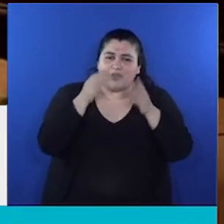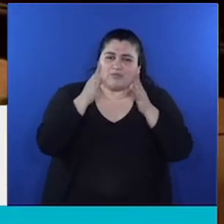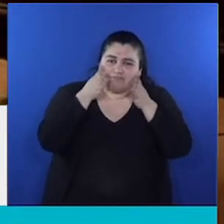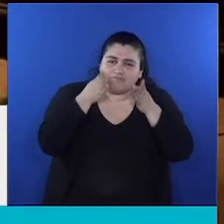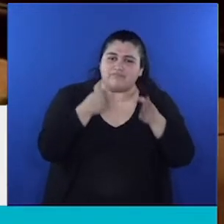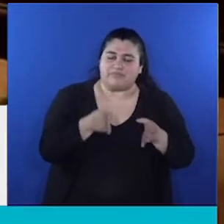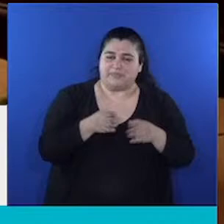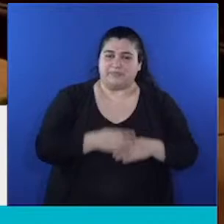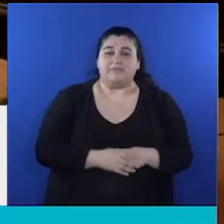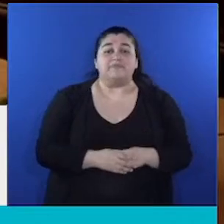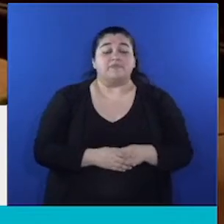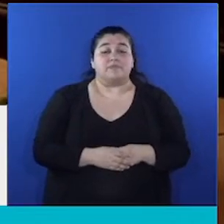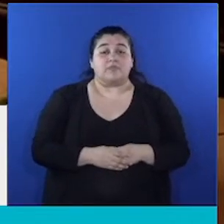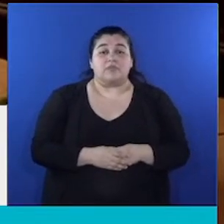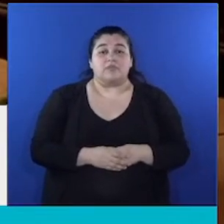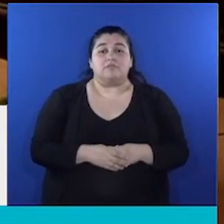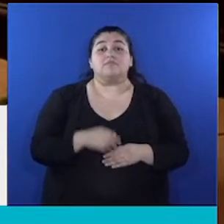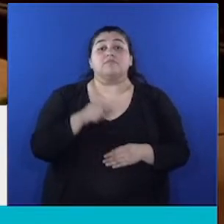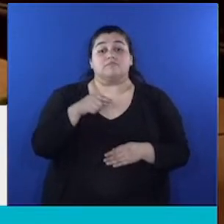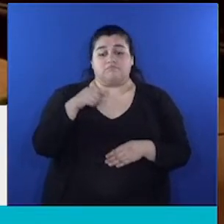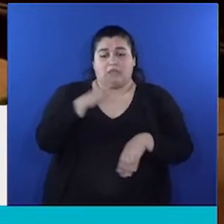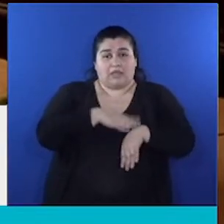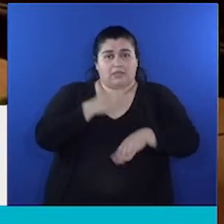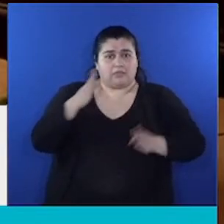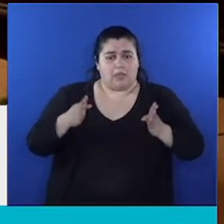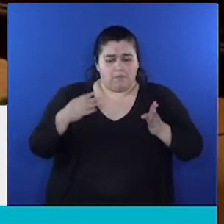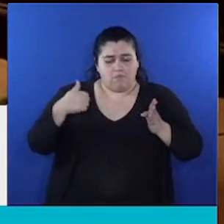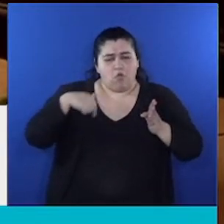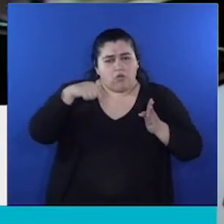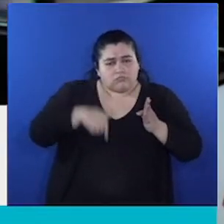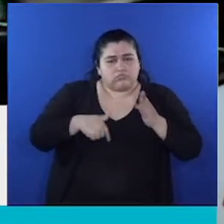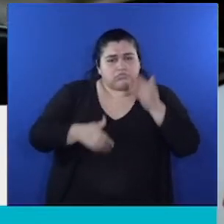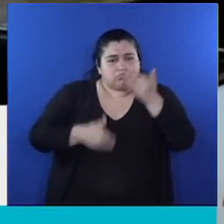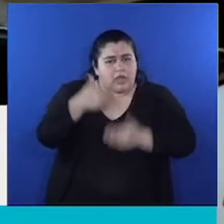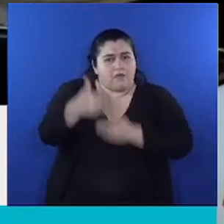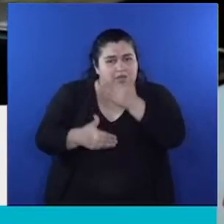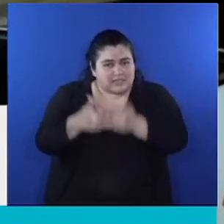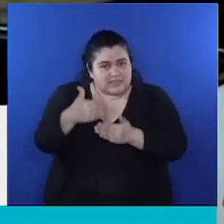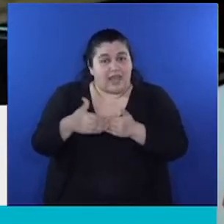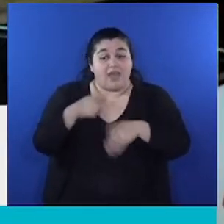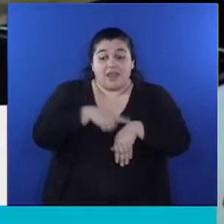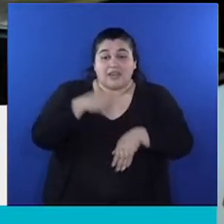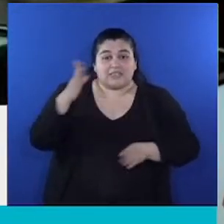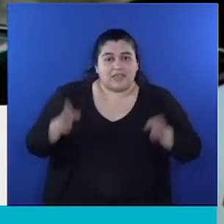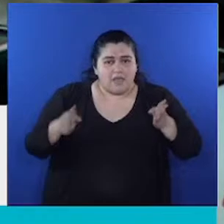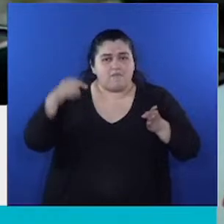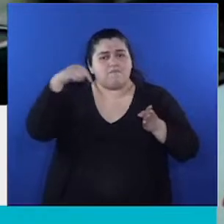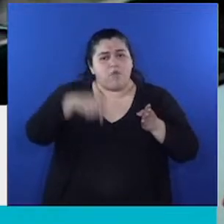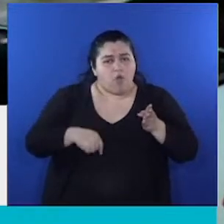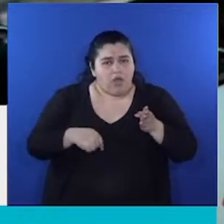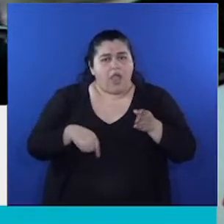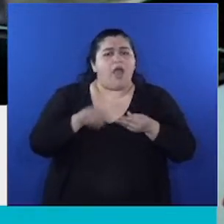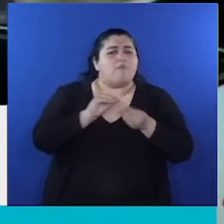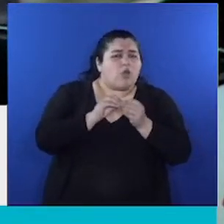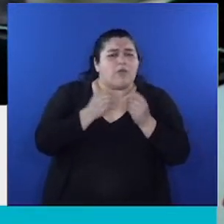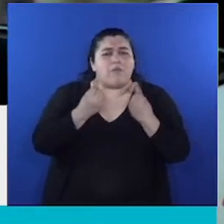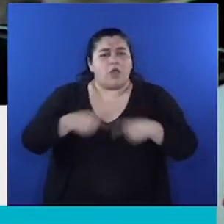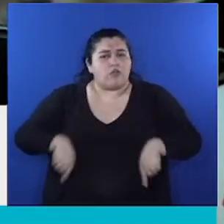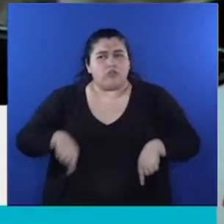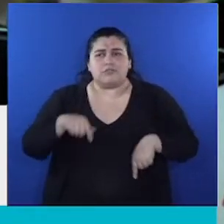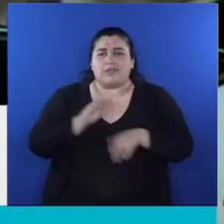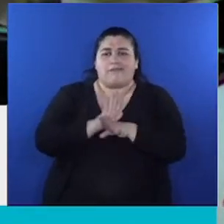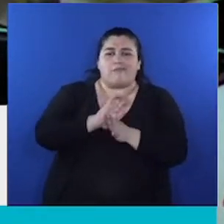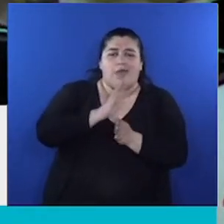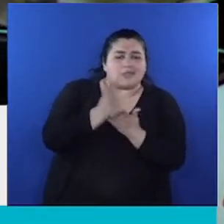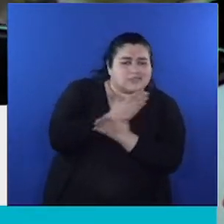los tiempos en que decidimos no mirar para otro lado, en los tiempos en donde las problemáticas no nos exceden a ninguno, ni a ninguna